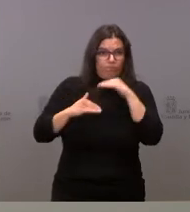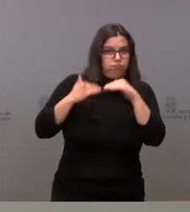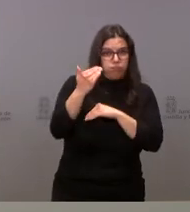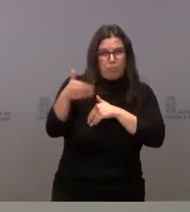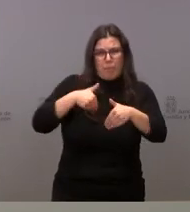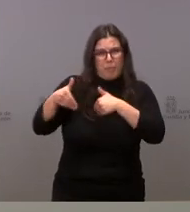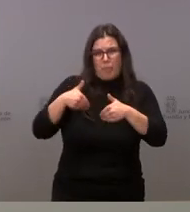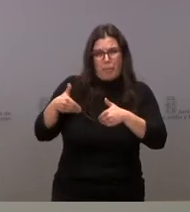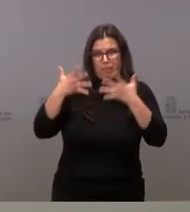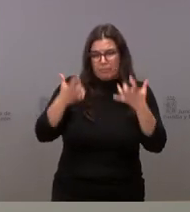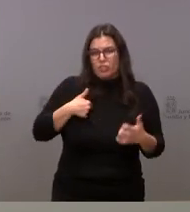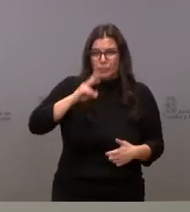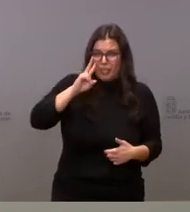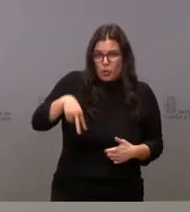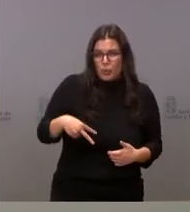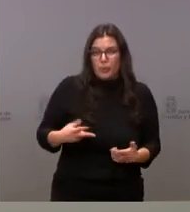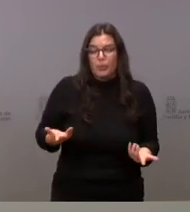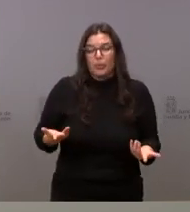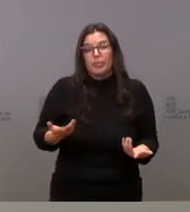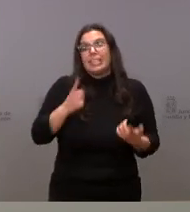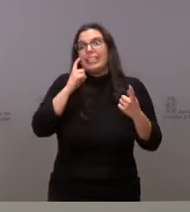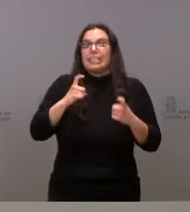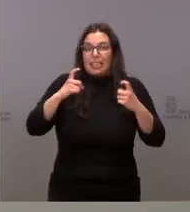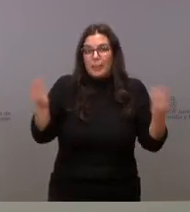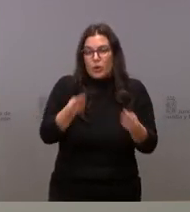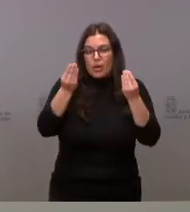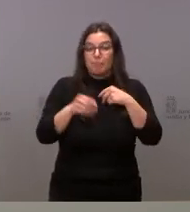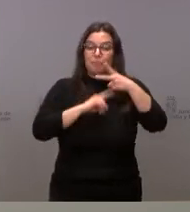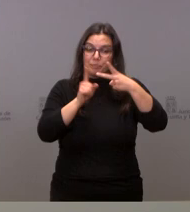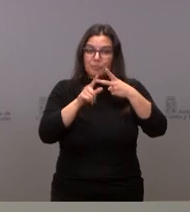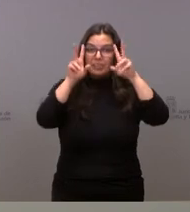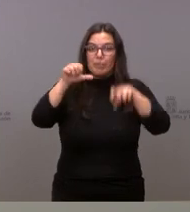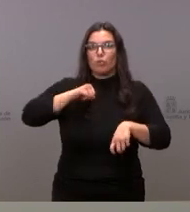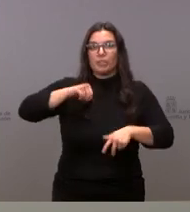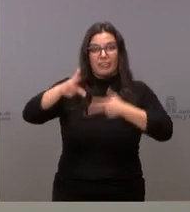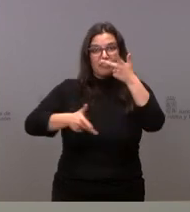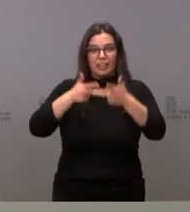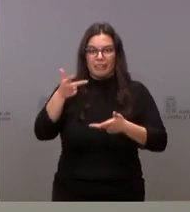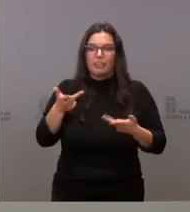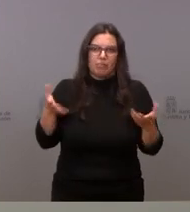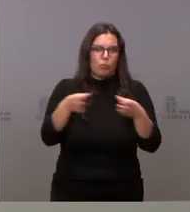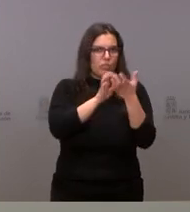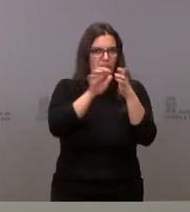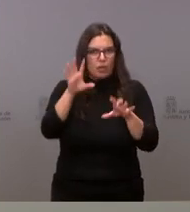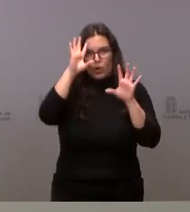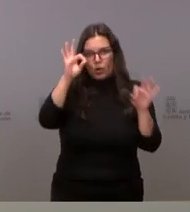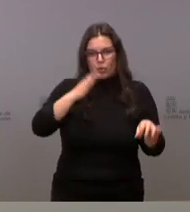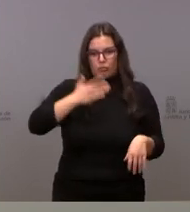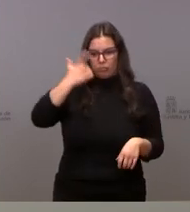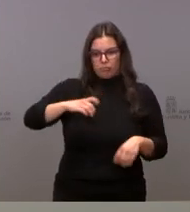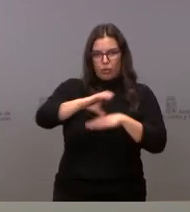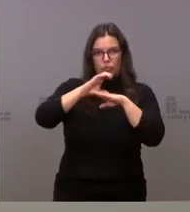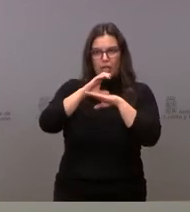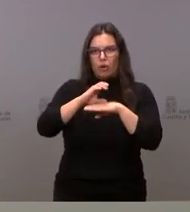lo reconozco y bueno pues vamos a intentar mejorarlo y en cuanto al hospital de meramente por supuesto la junta de castilla-león ya este consejero no tienen